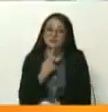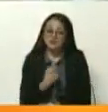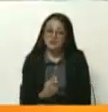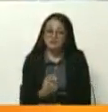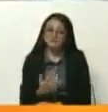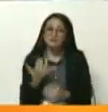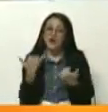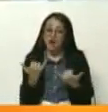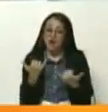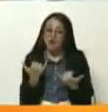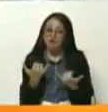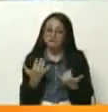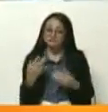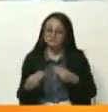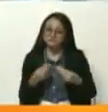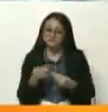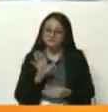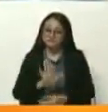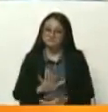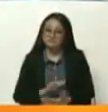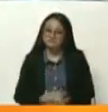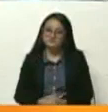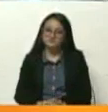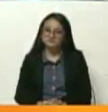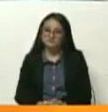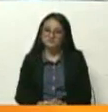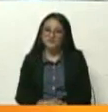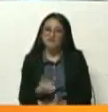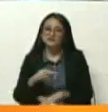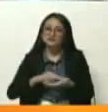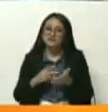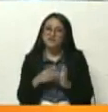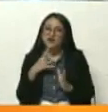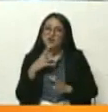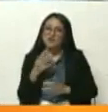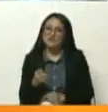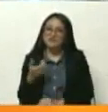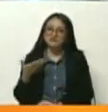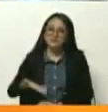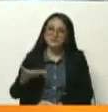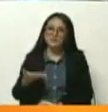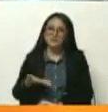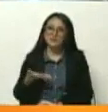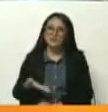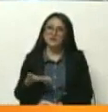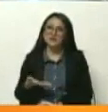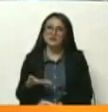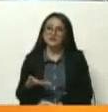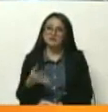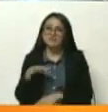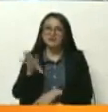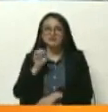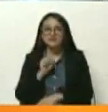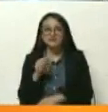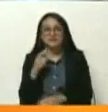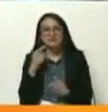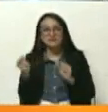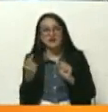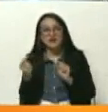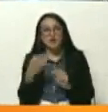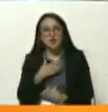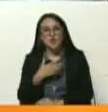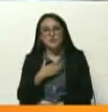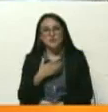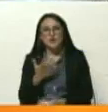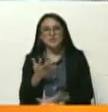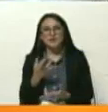estamos en esa fase. Y esto genera una confianza importante para entender que el diálogo no puede ser